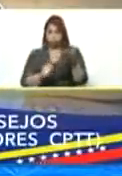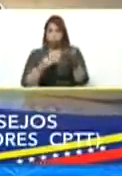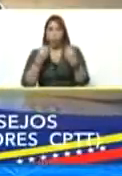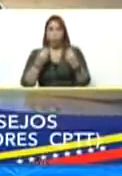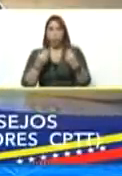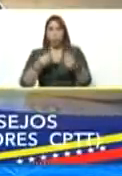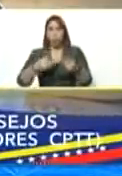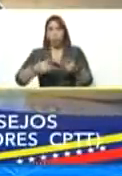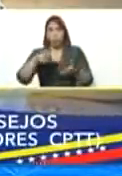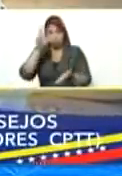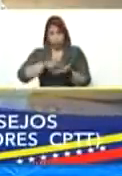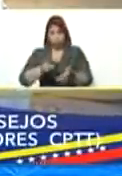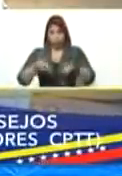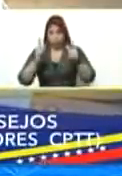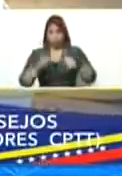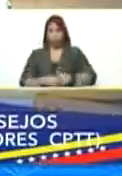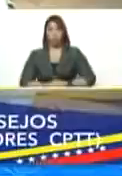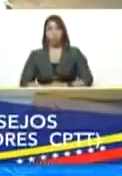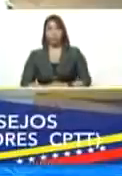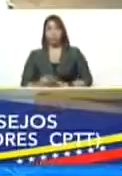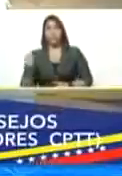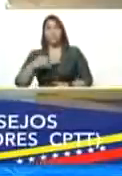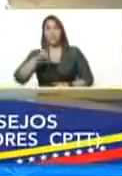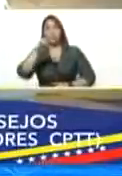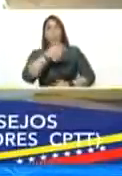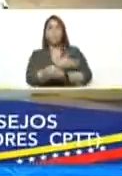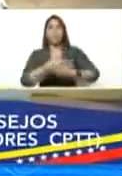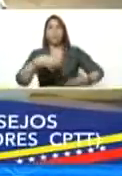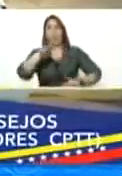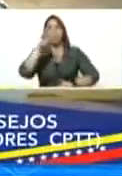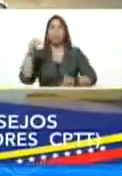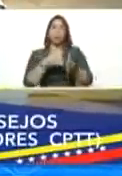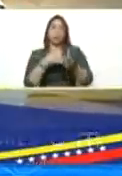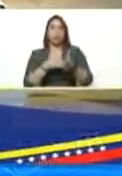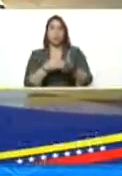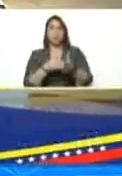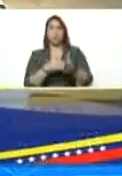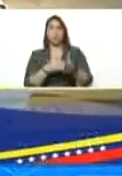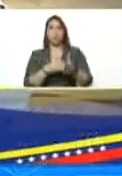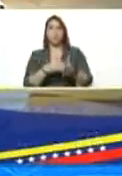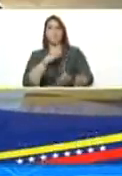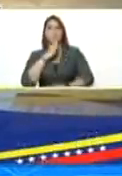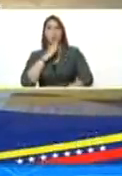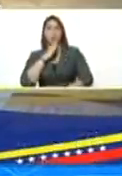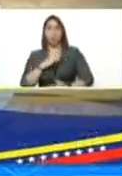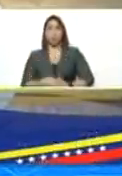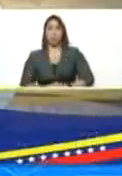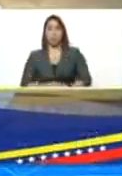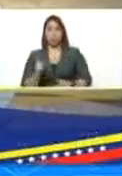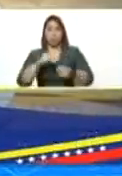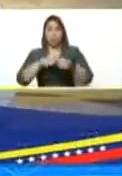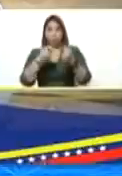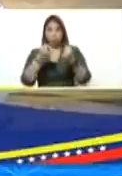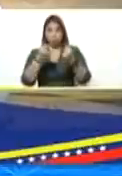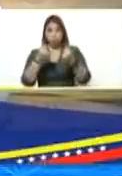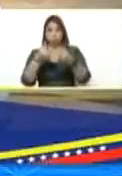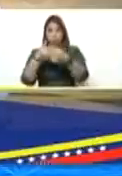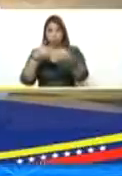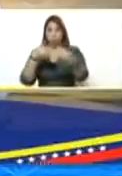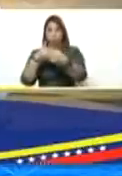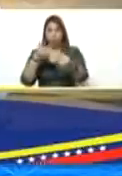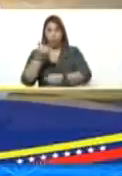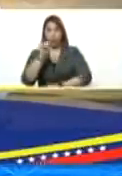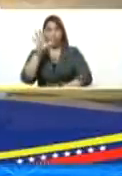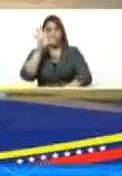autoricé, hay más de 2.400.000 cuentas bancarias en divisas en el